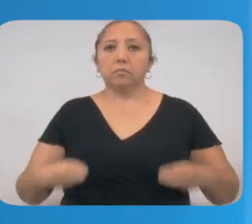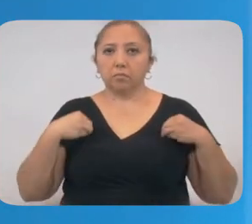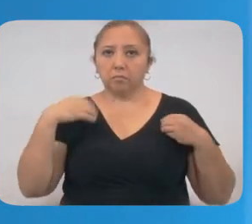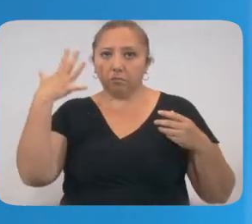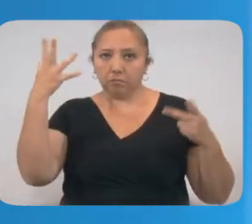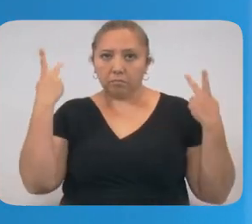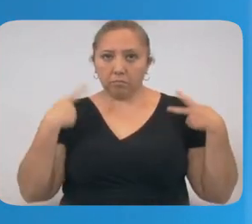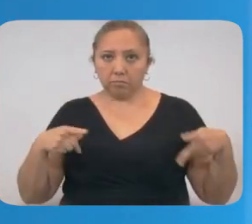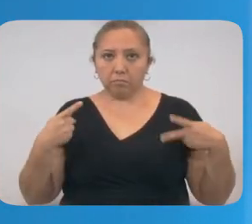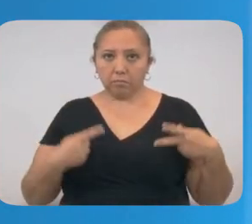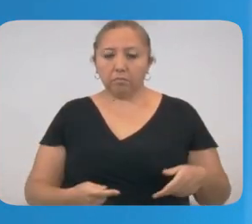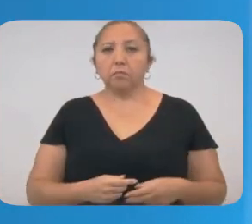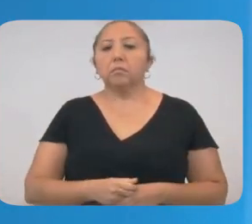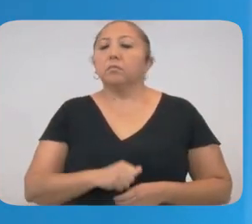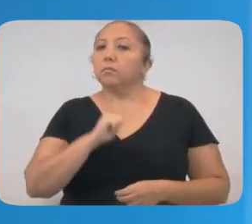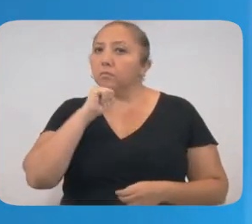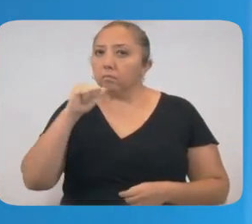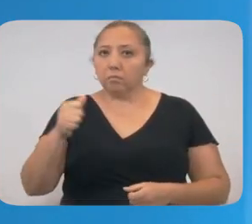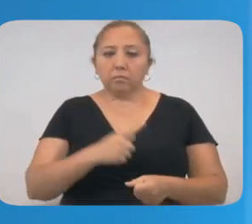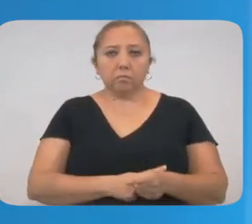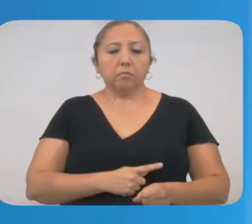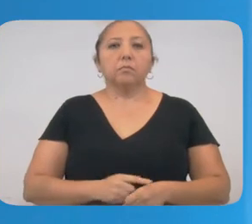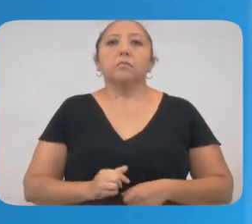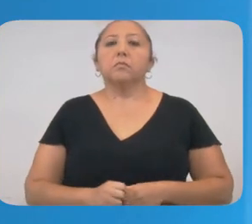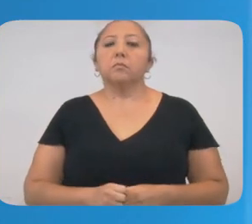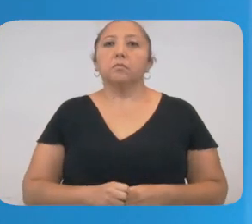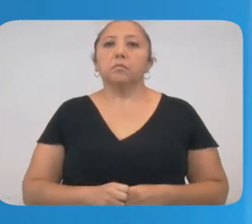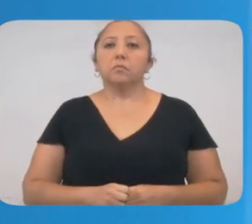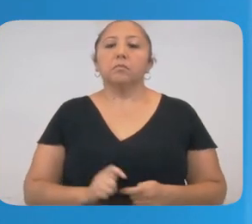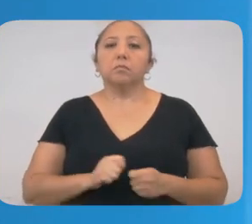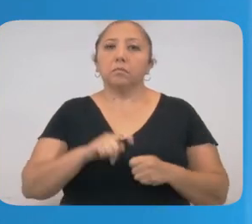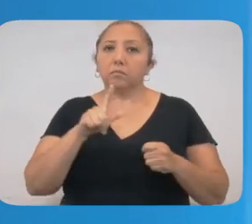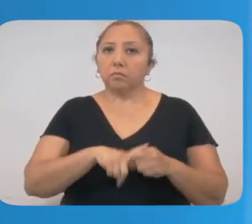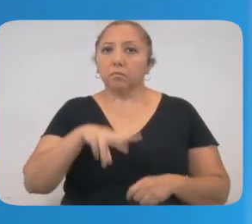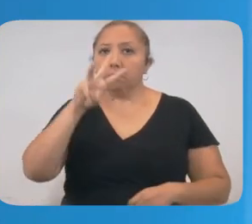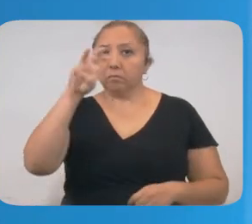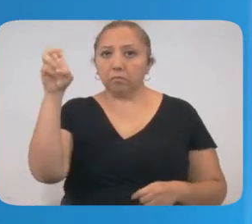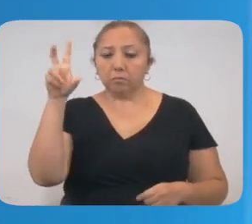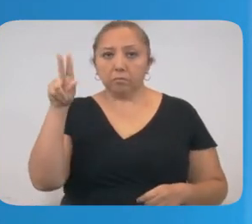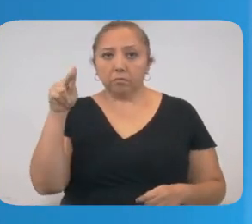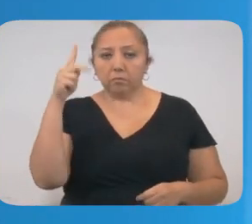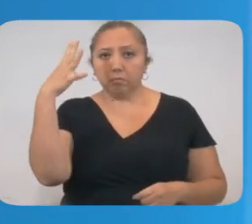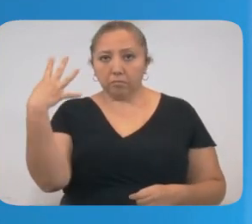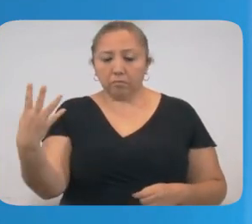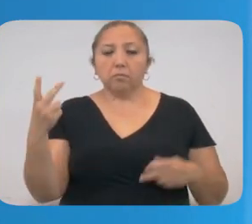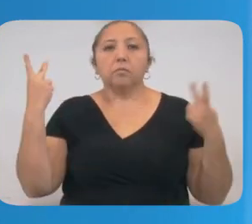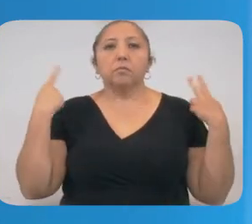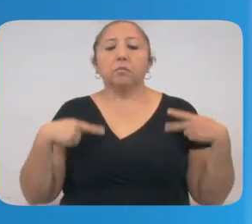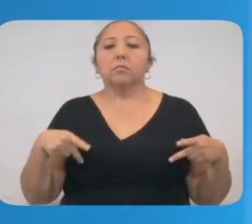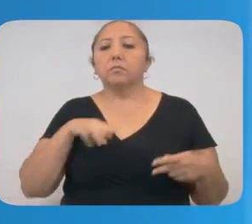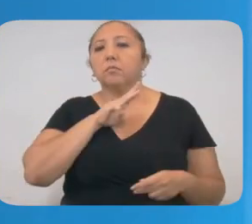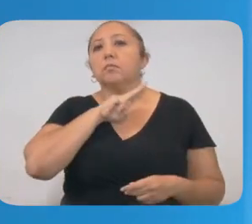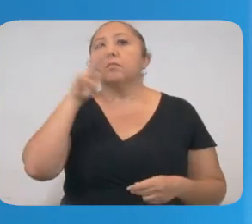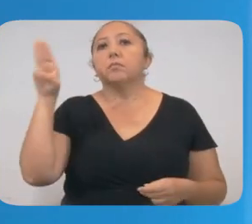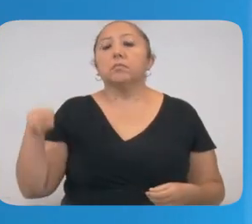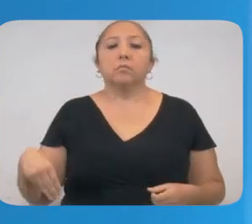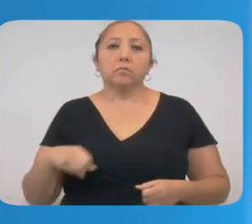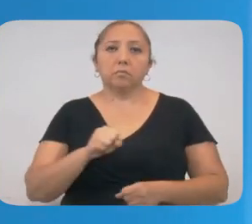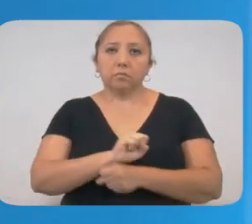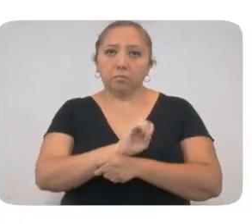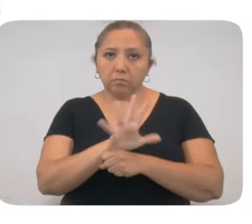personas, ninguna presenta síntomas. En total, son 384 las personas fallecidas a causa del